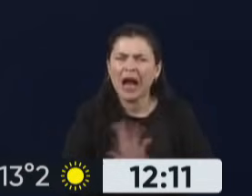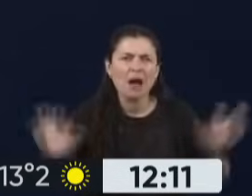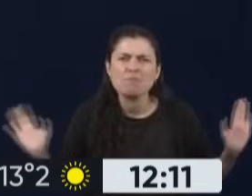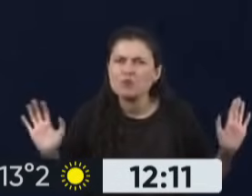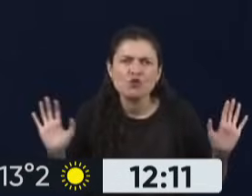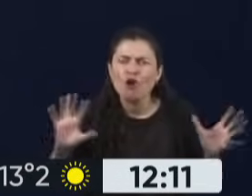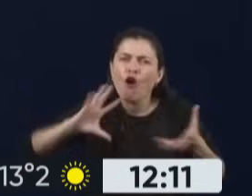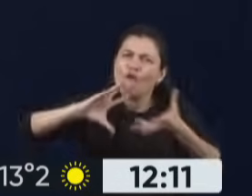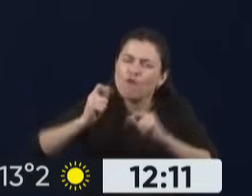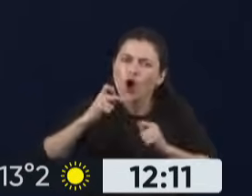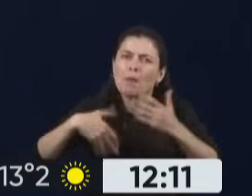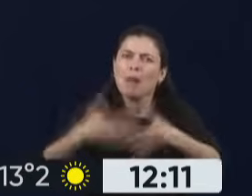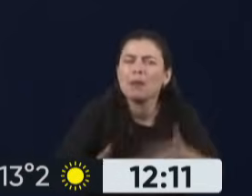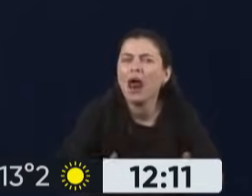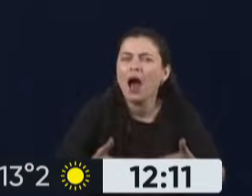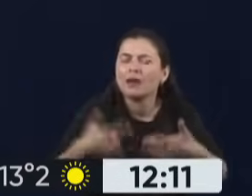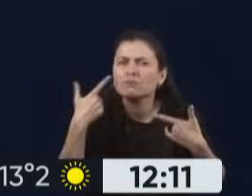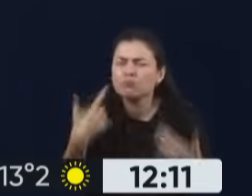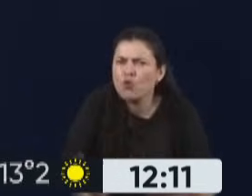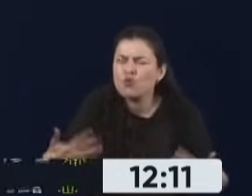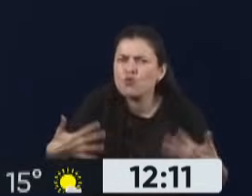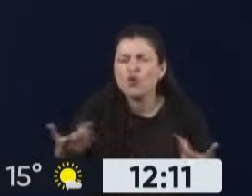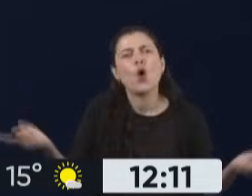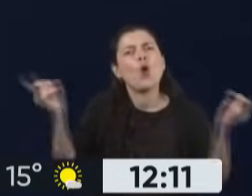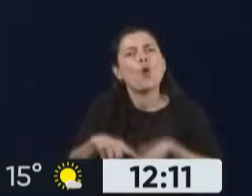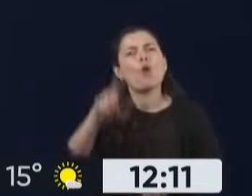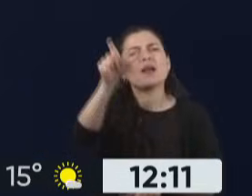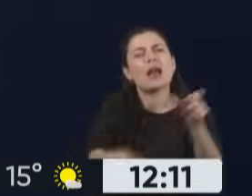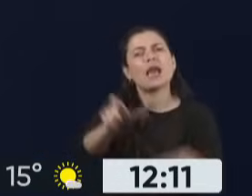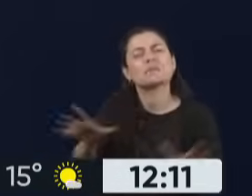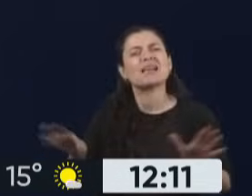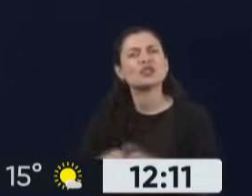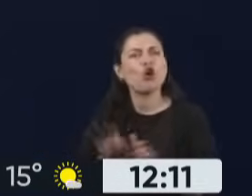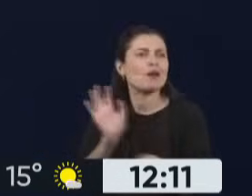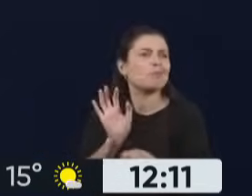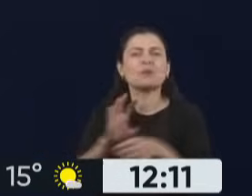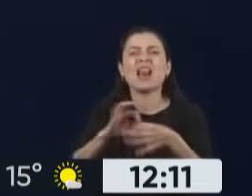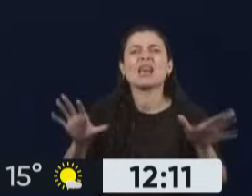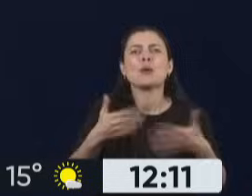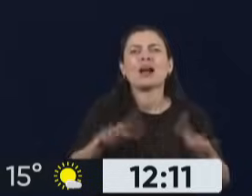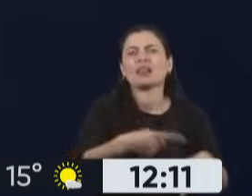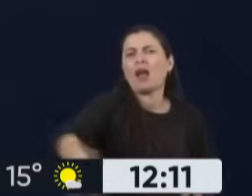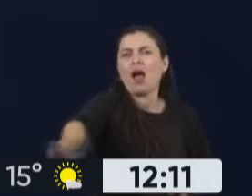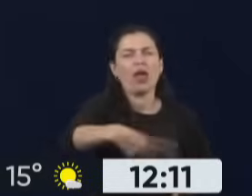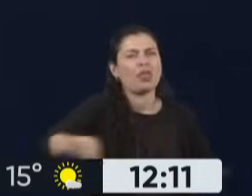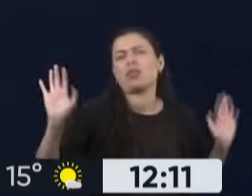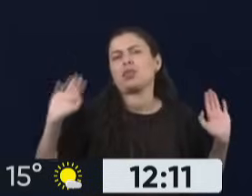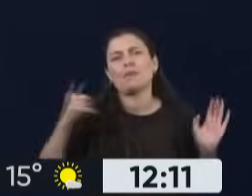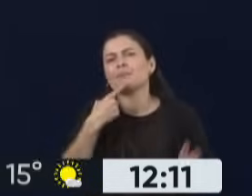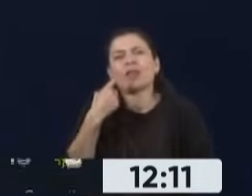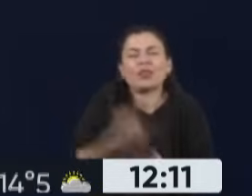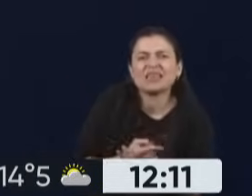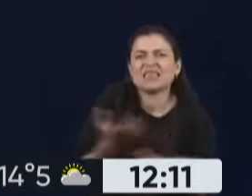de régimen significativo que de vuelta le devuelve la libertad a los argentinos para